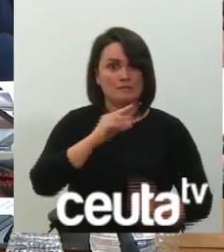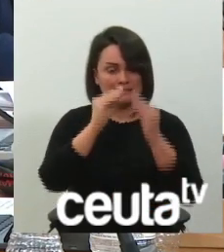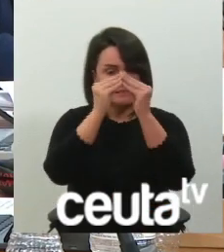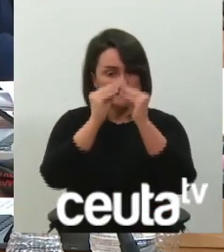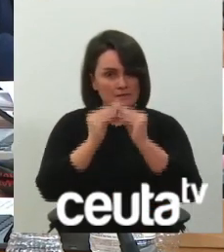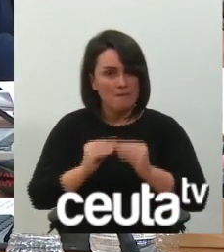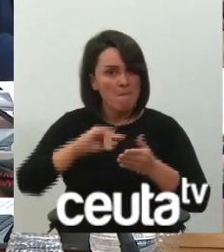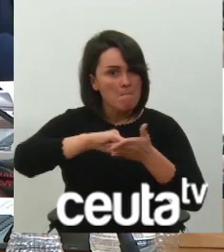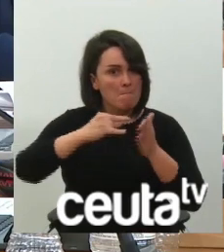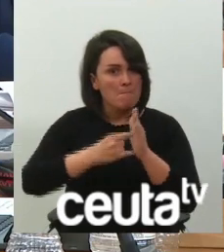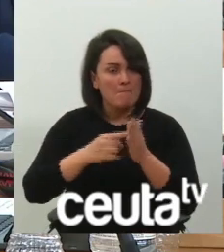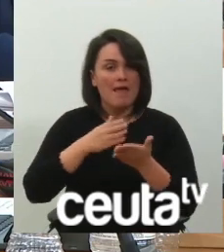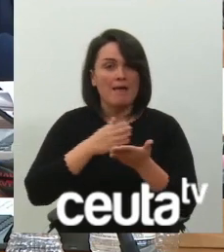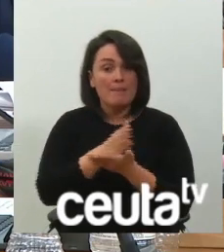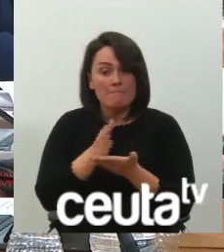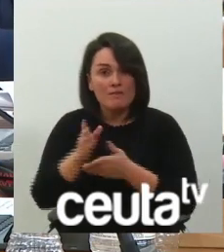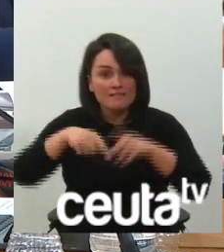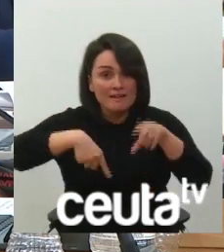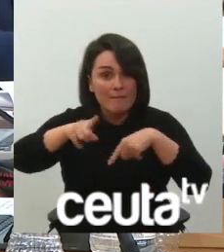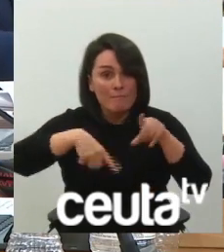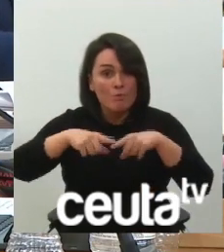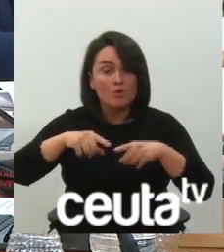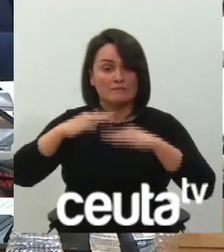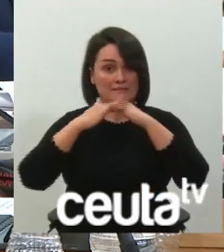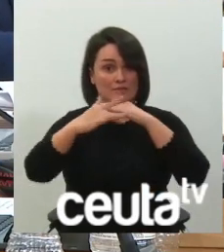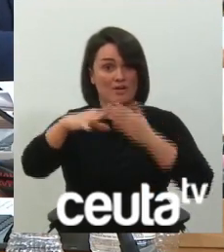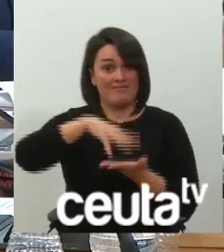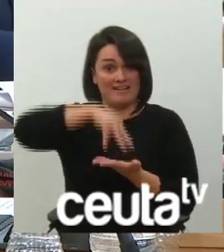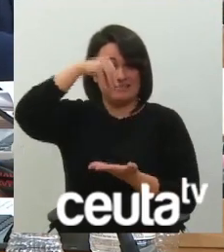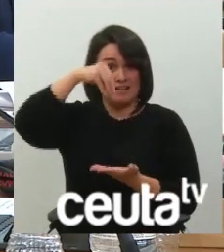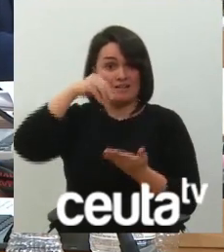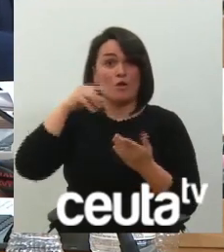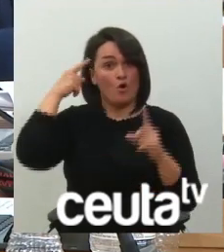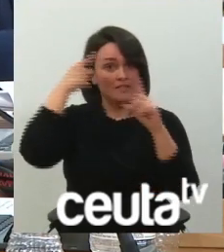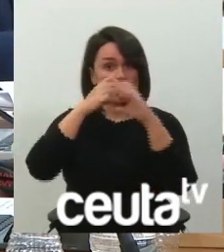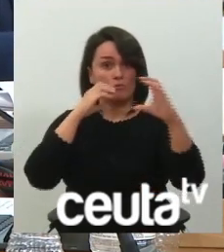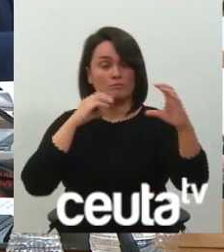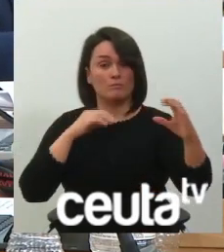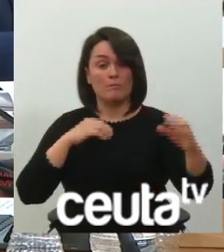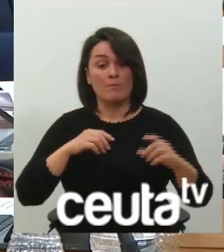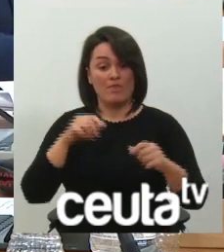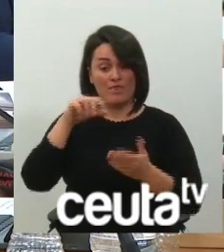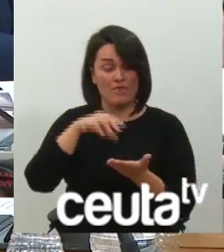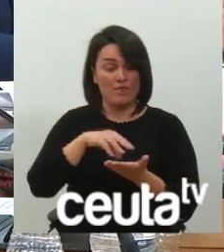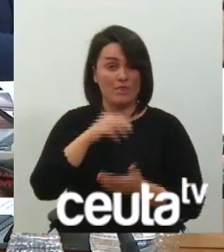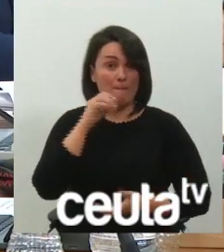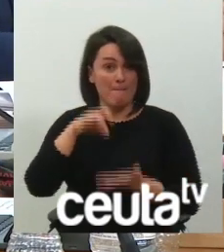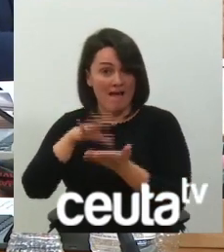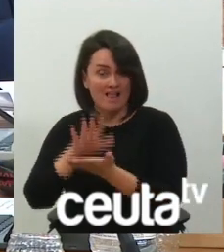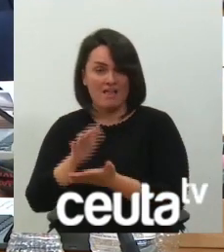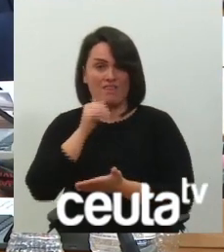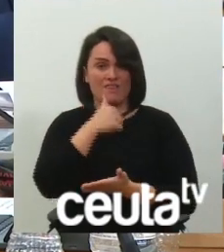plan de medio de transporte en estrecho de gibraltar que comunique ceuta con algeciras málaga y otras ciudades con un coste